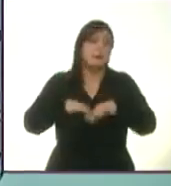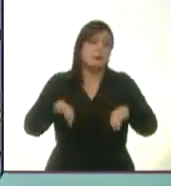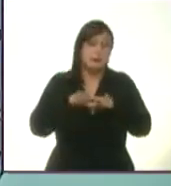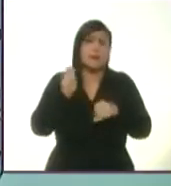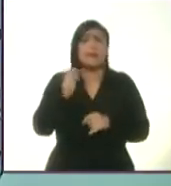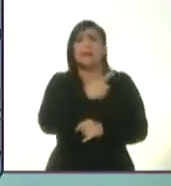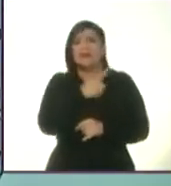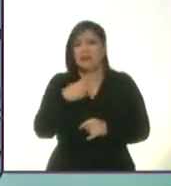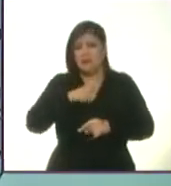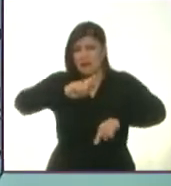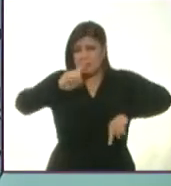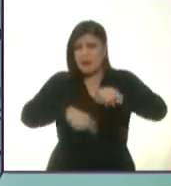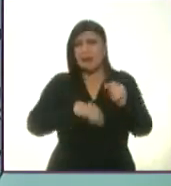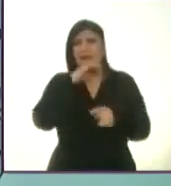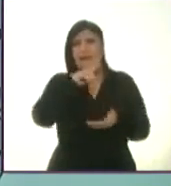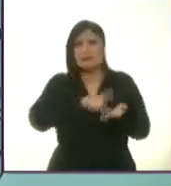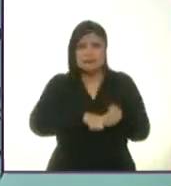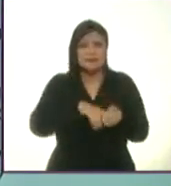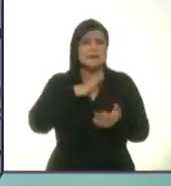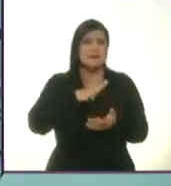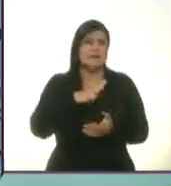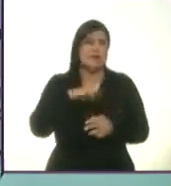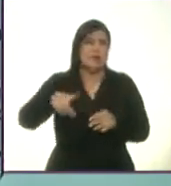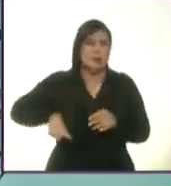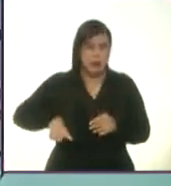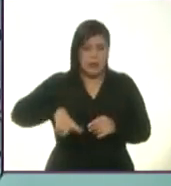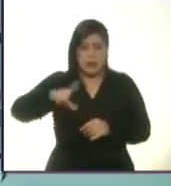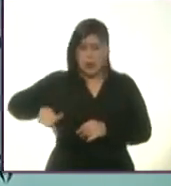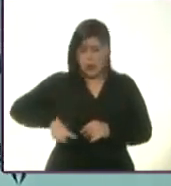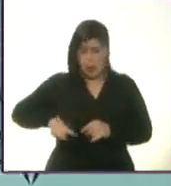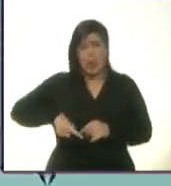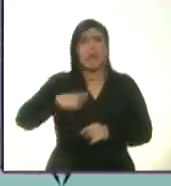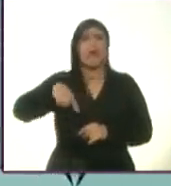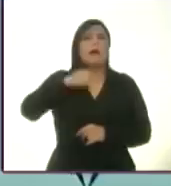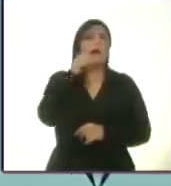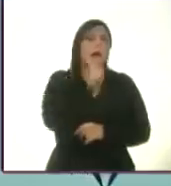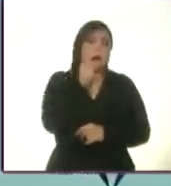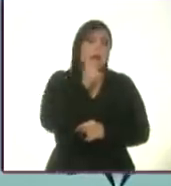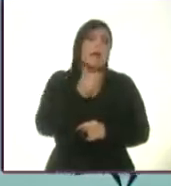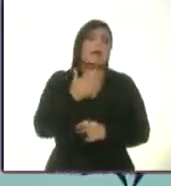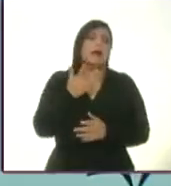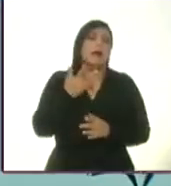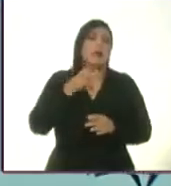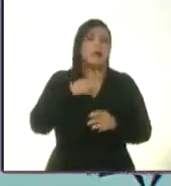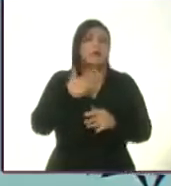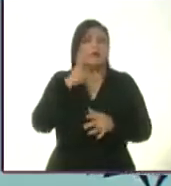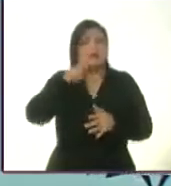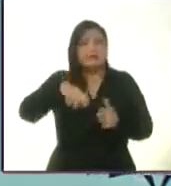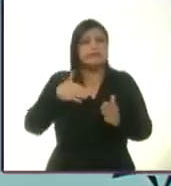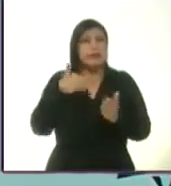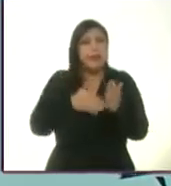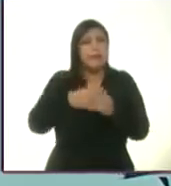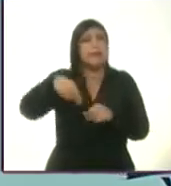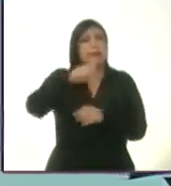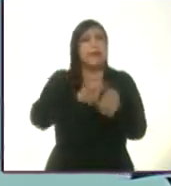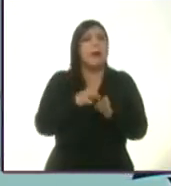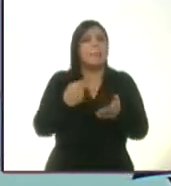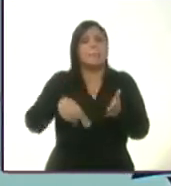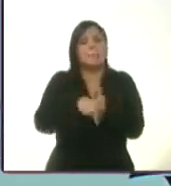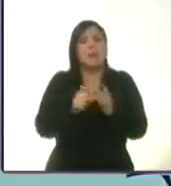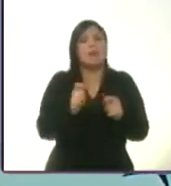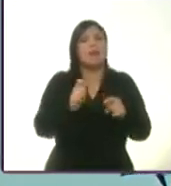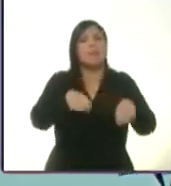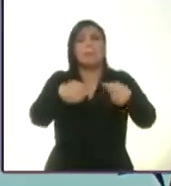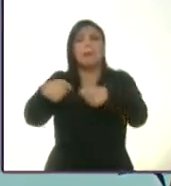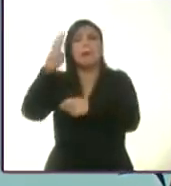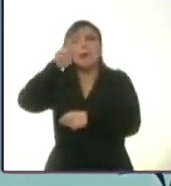existe dentro de nuestro gobierno nuestros gobiernos han insistido en generar plazas aviadoras que no